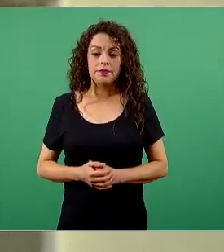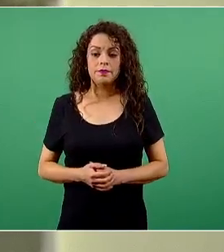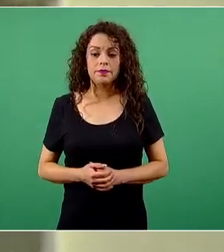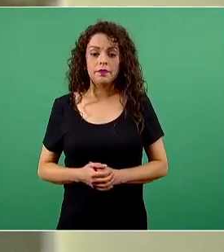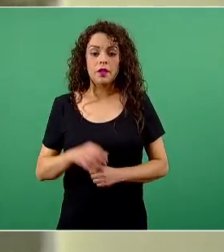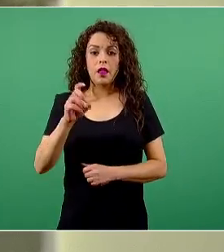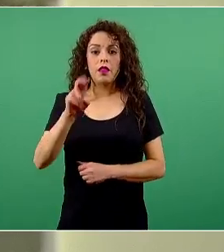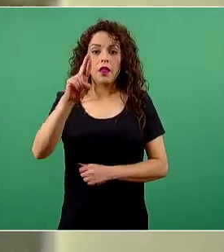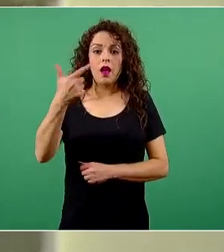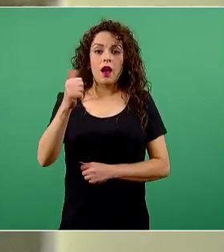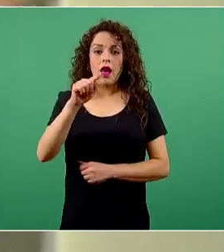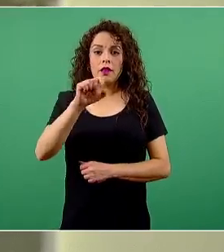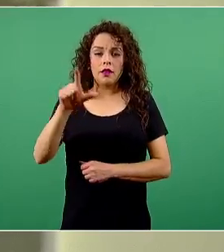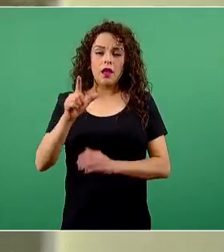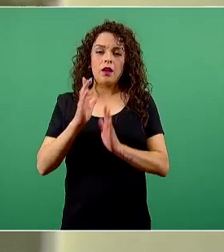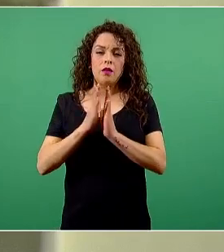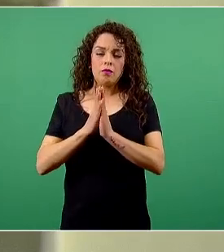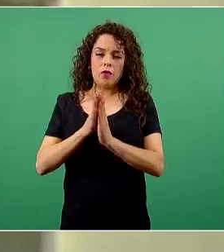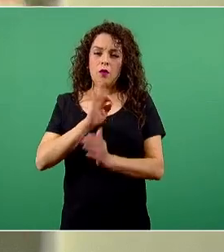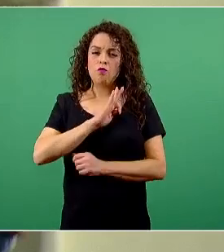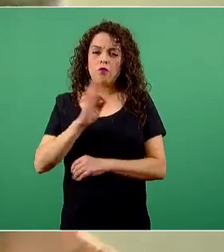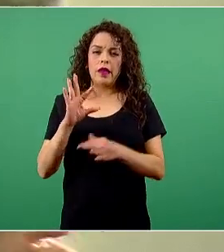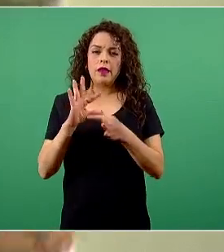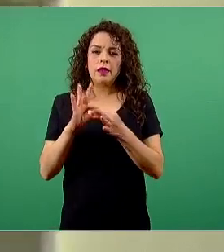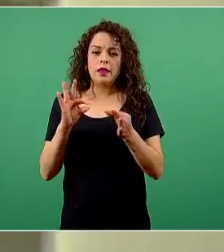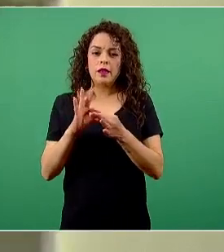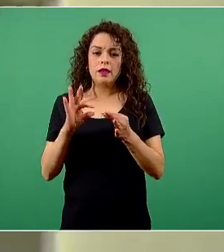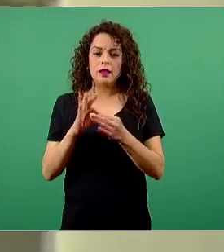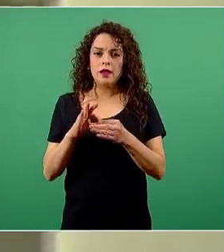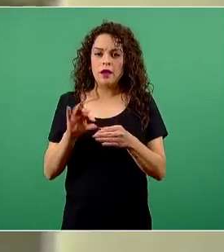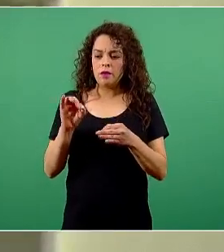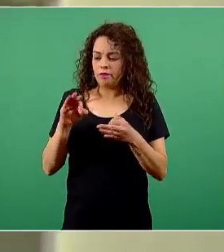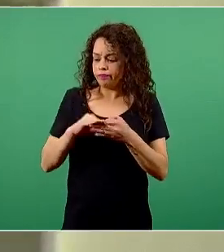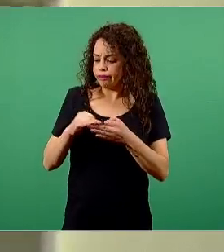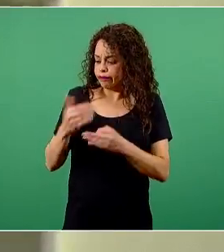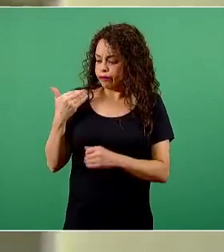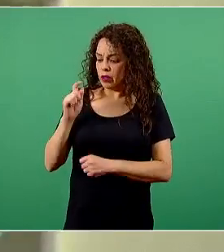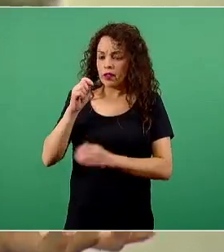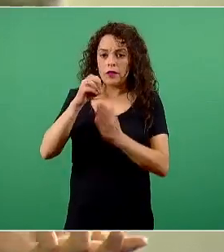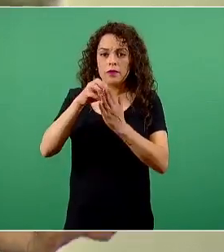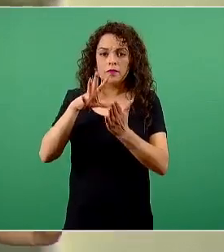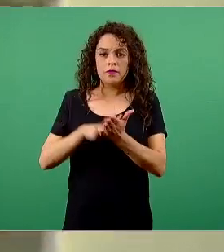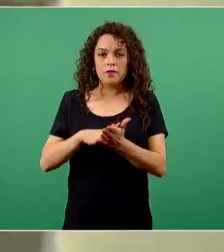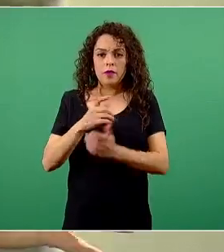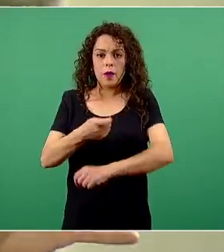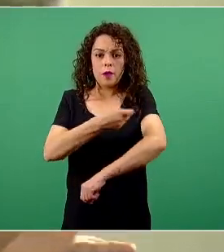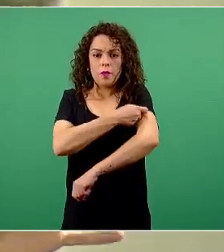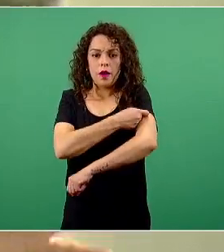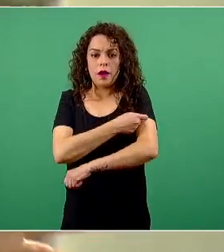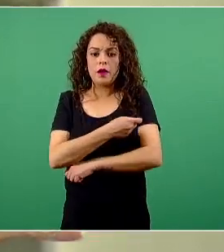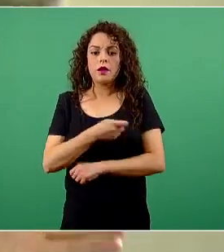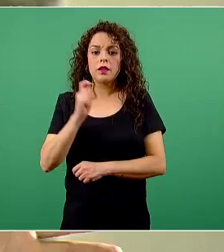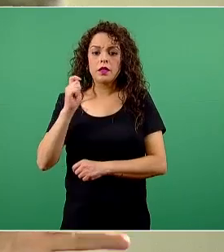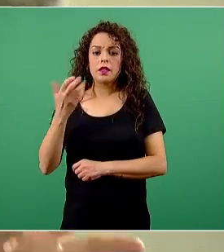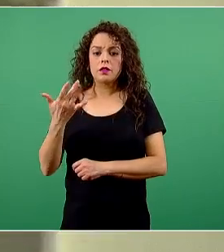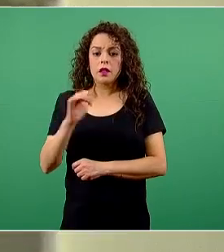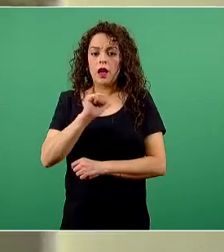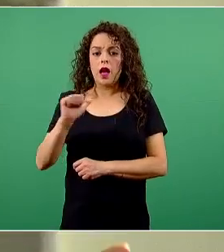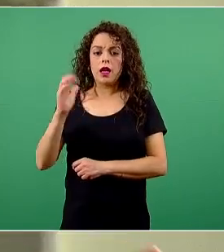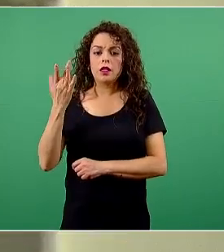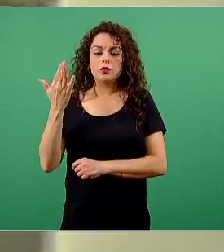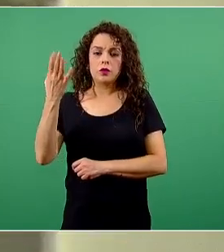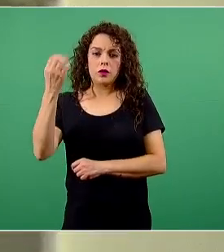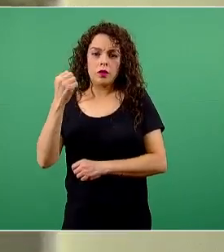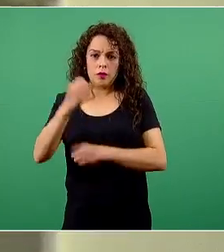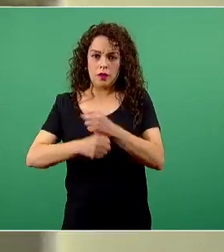doctor Gatell, si nos puede dar un corte más reciente de los registros de vacunación de 50 a 59 años, si es que